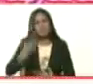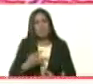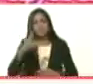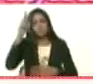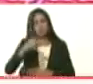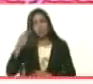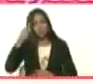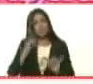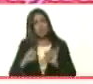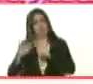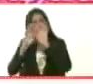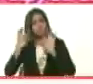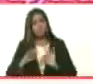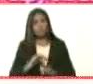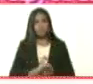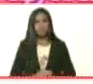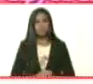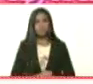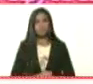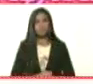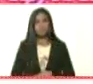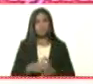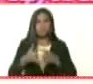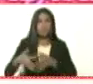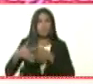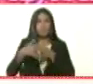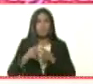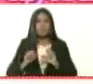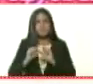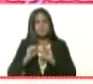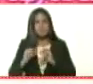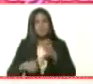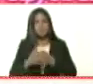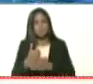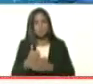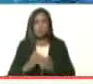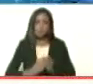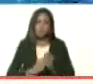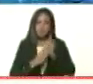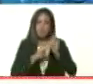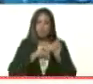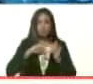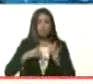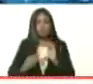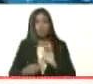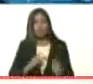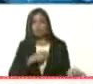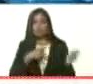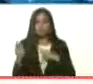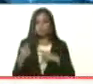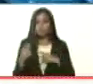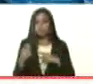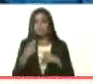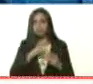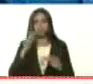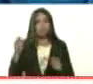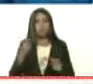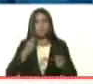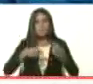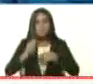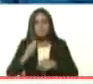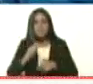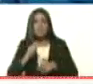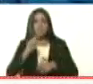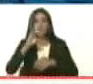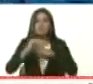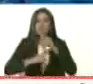días. El imperialismo persigue nuestras exportaciones, nuestras importaciones, nuestras